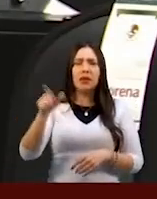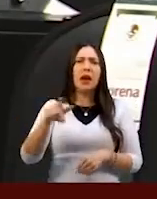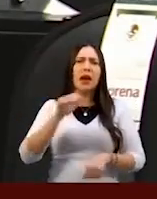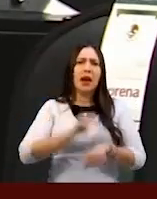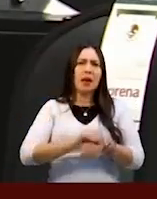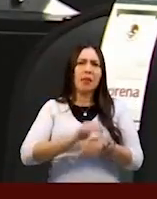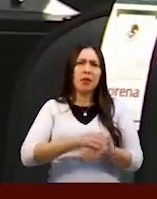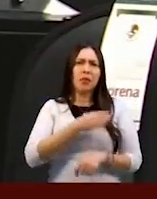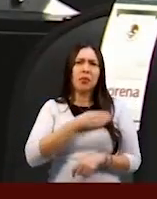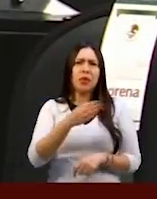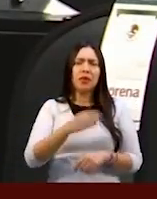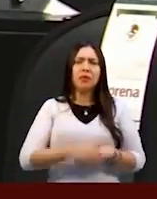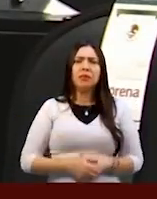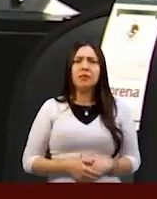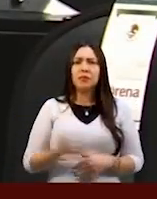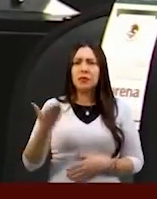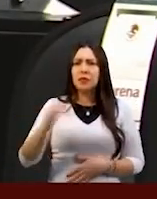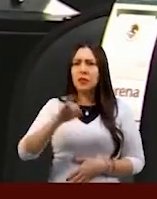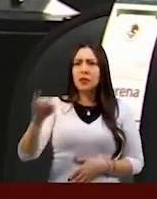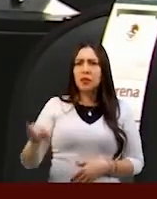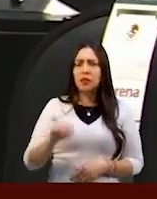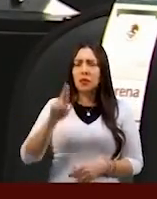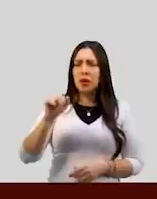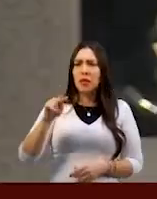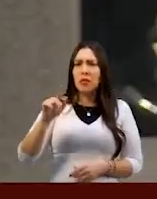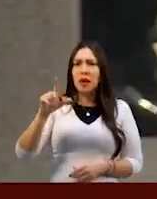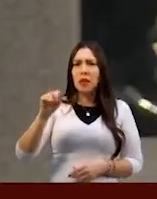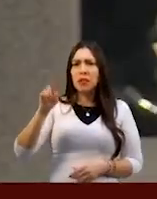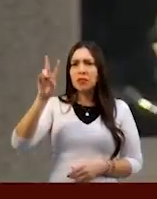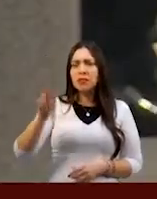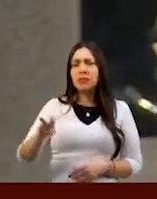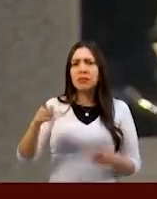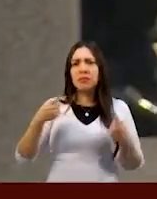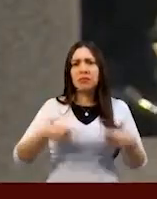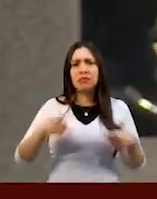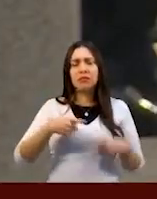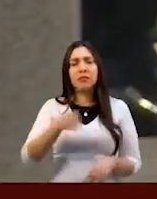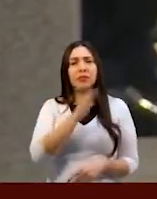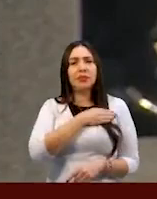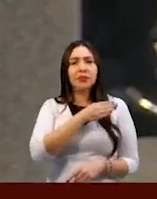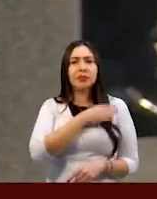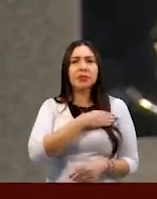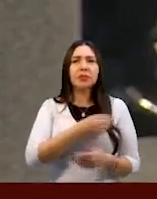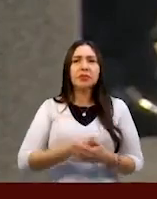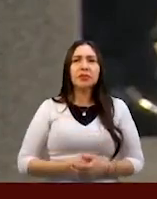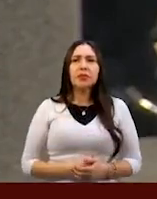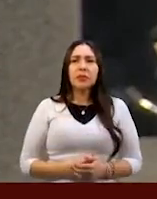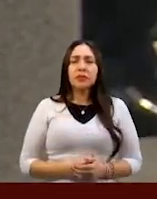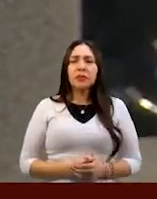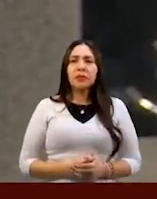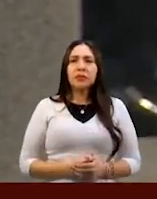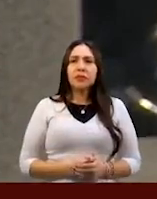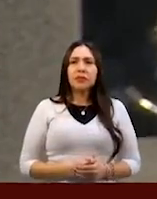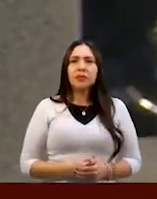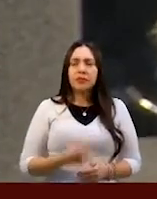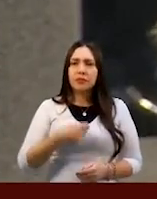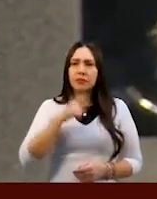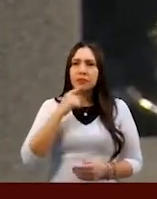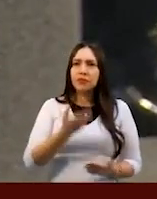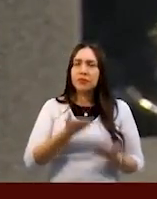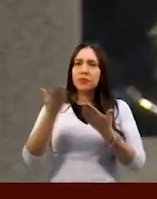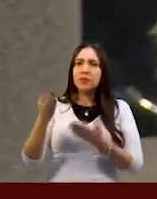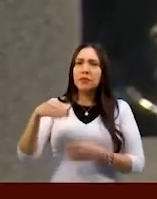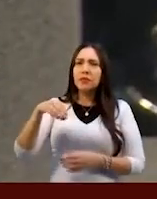todas estas cosas, fue un gran ser humano. Quiero ser particularmente solidario con Marco Adame, que fue compañero